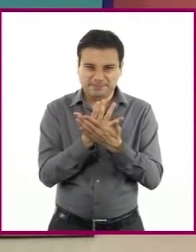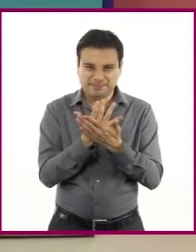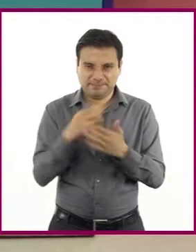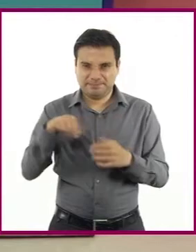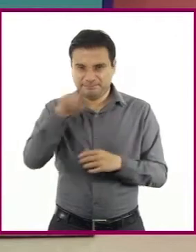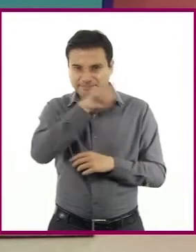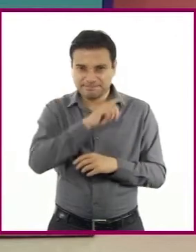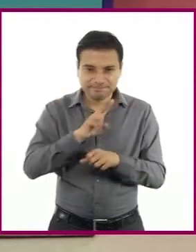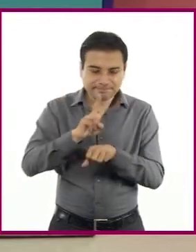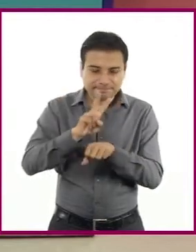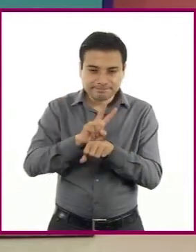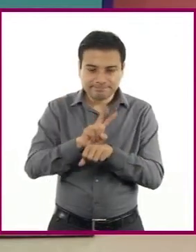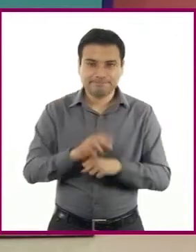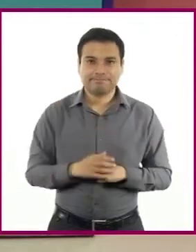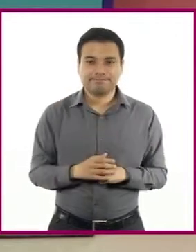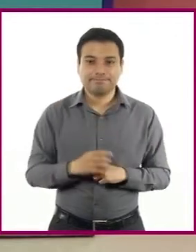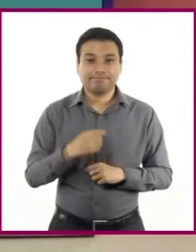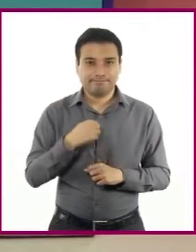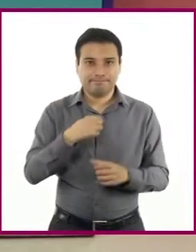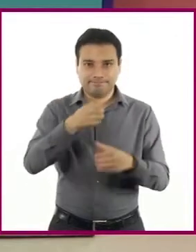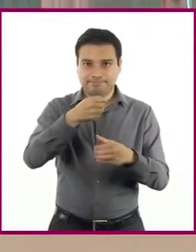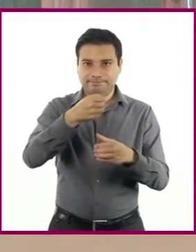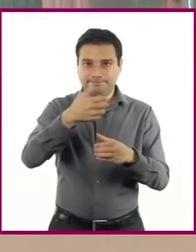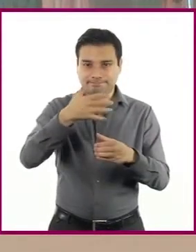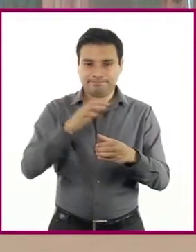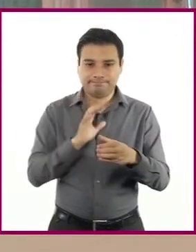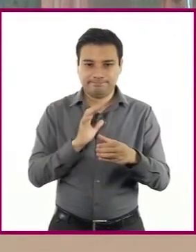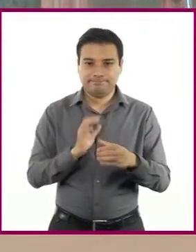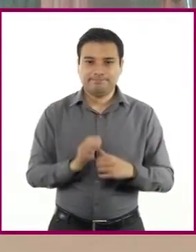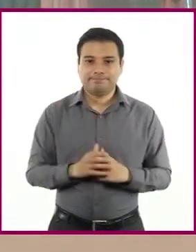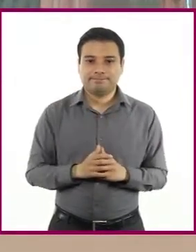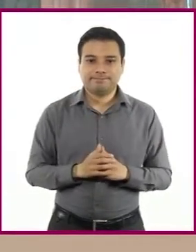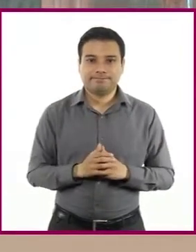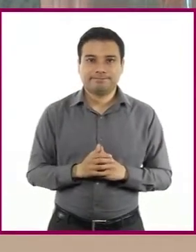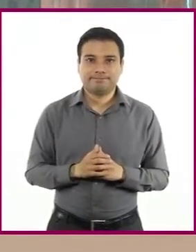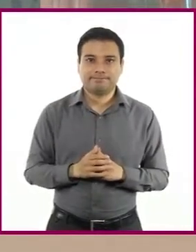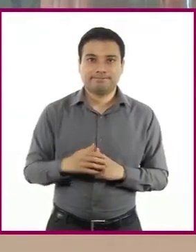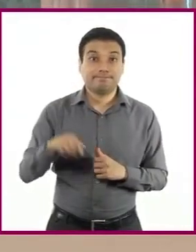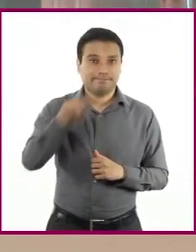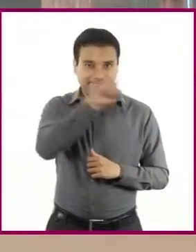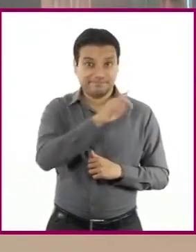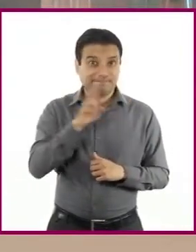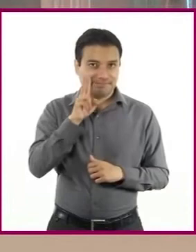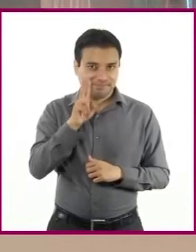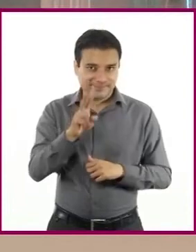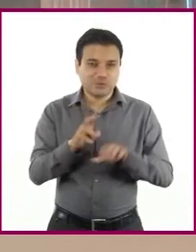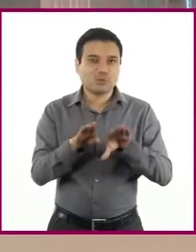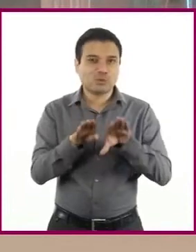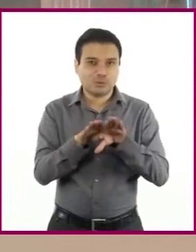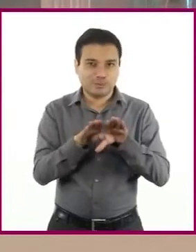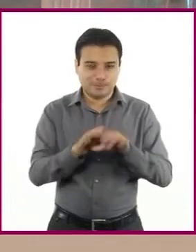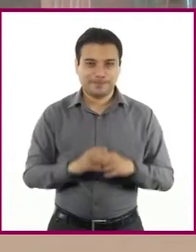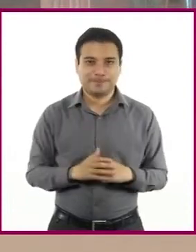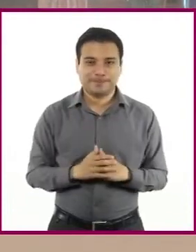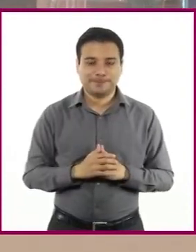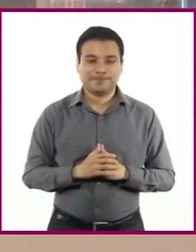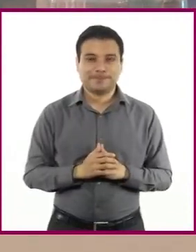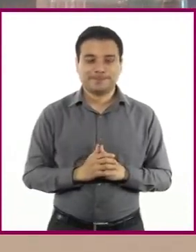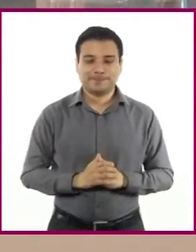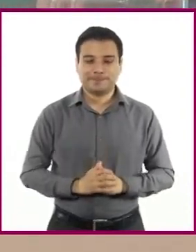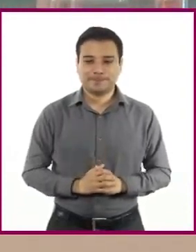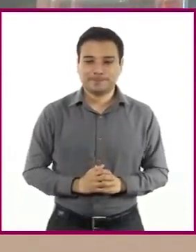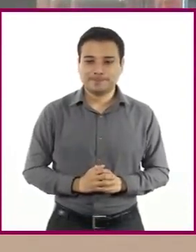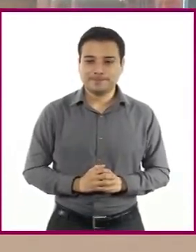sustancias. Voy colocando, maestro, para que nuestros estudiantes puedan observar cómo realizamos este